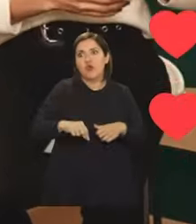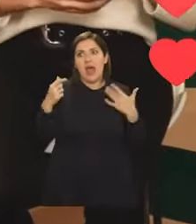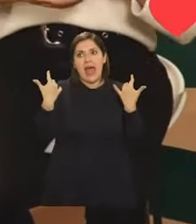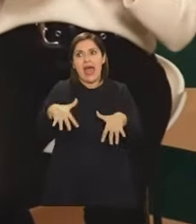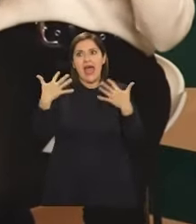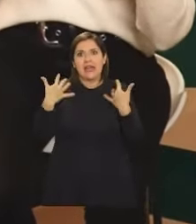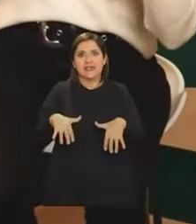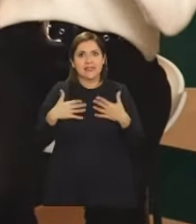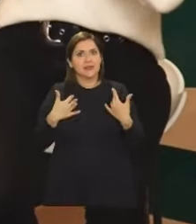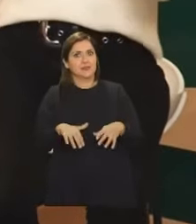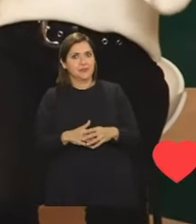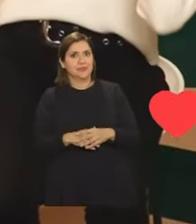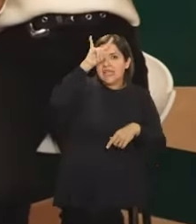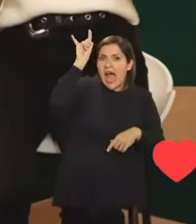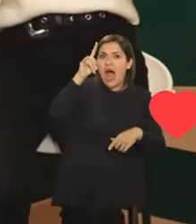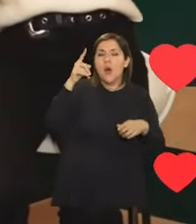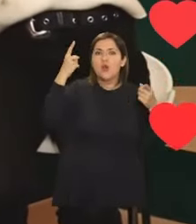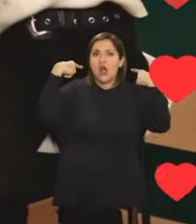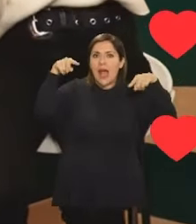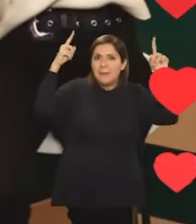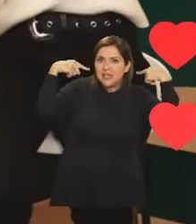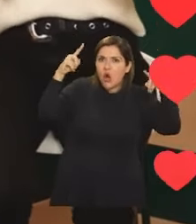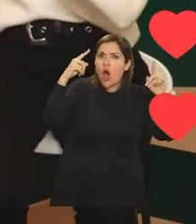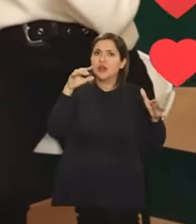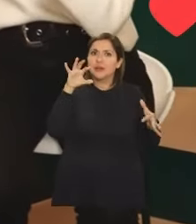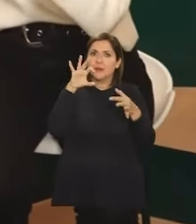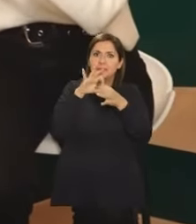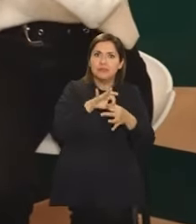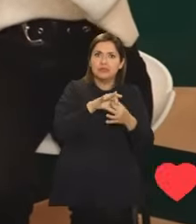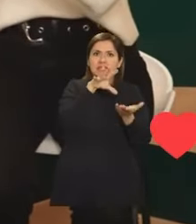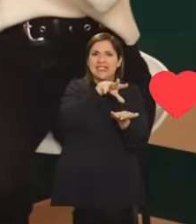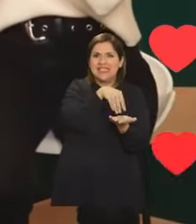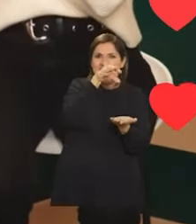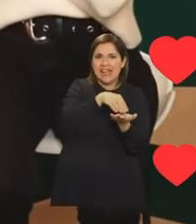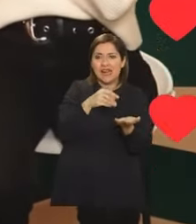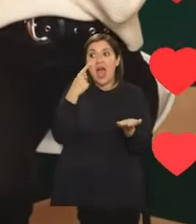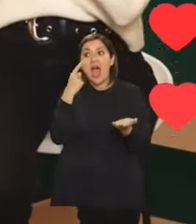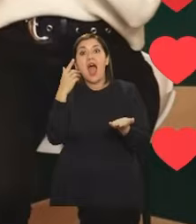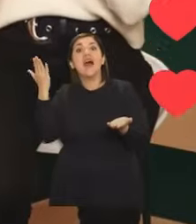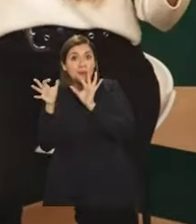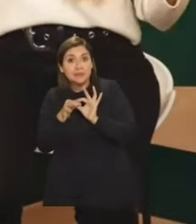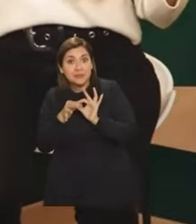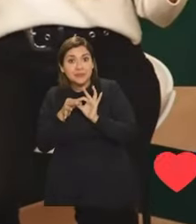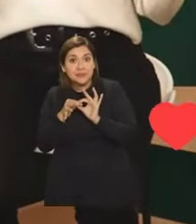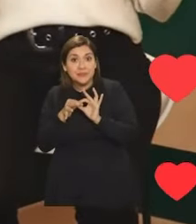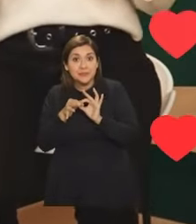bu sea que vos sos bastante tierra para ver para tierra qué te pasa con este humor